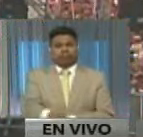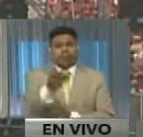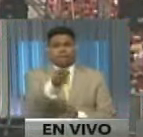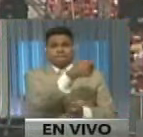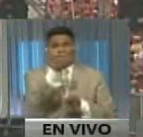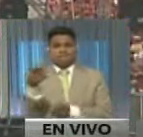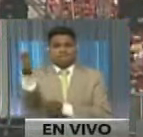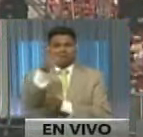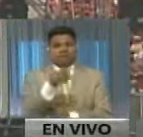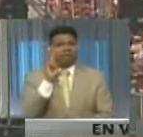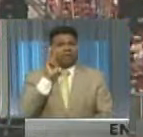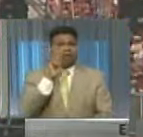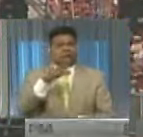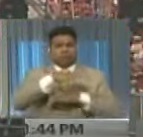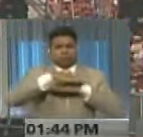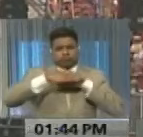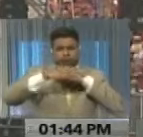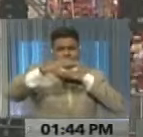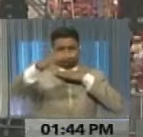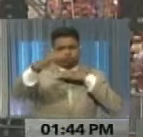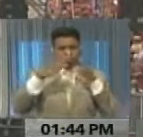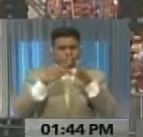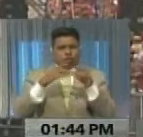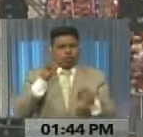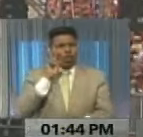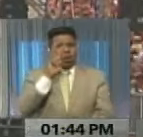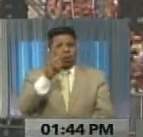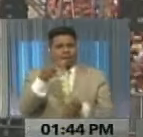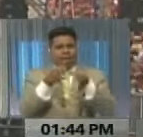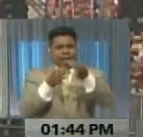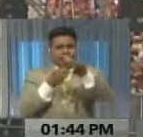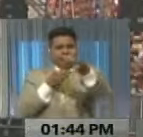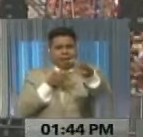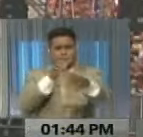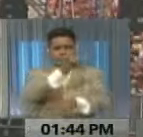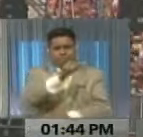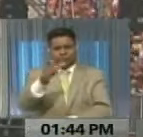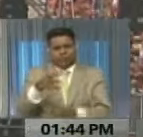ahora. Vamos a permitir que yo vea atrás, por favor.